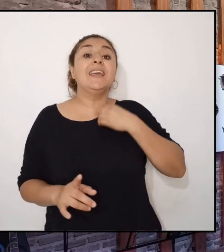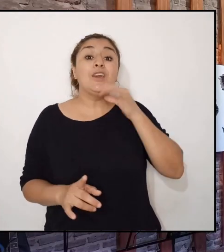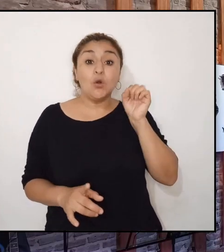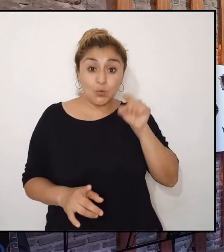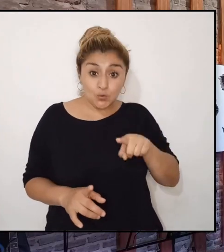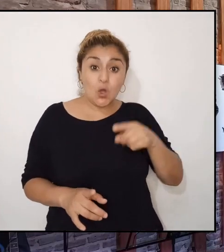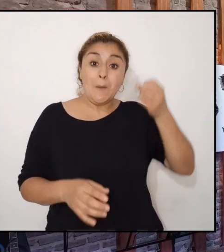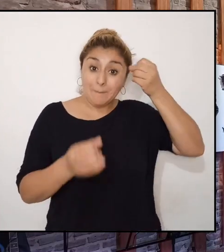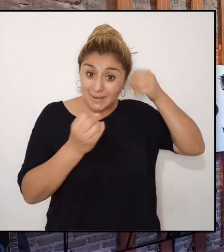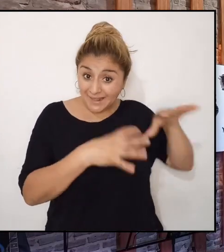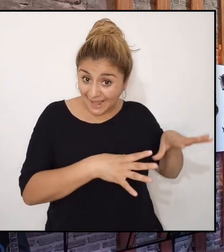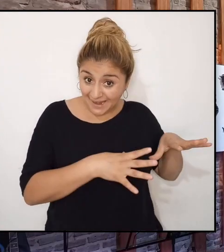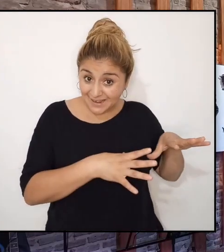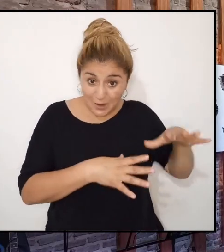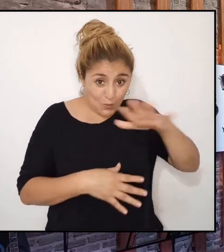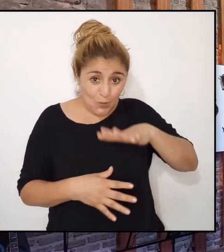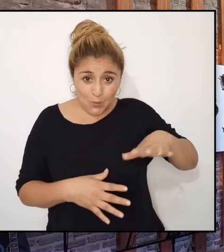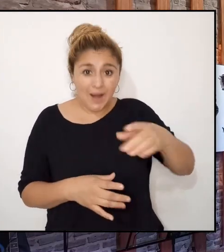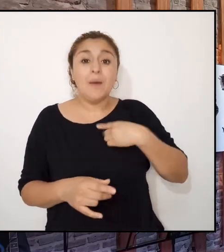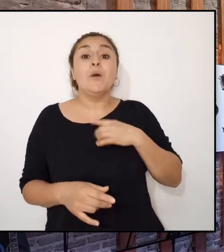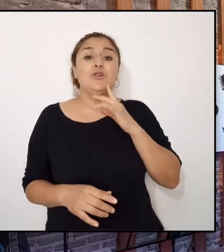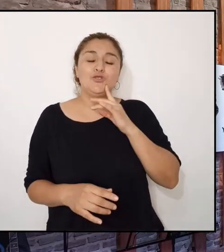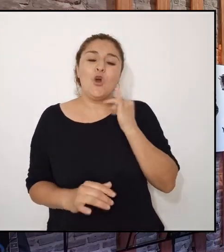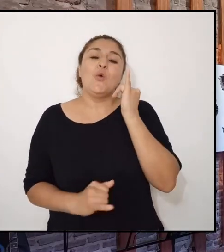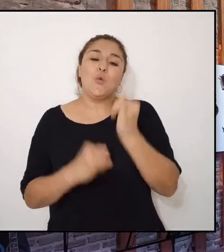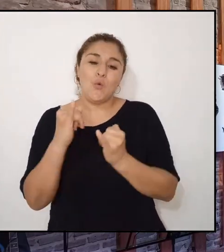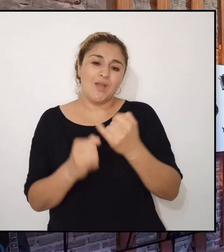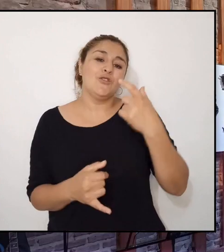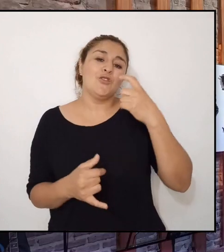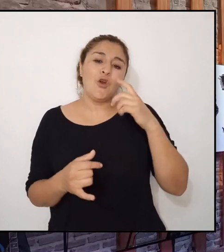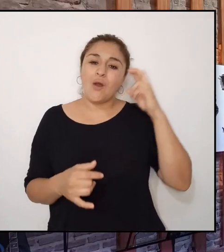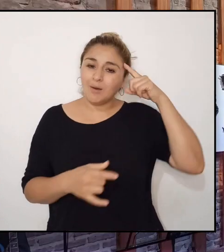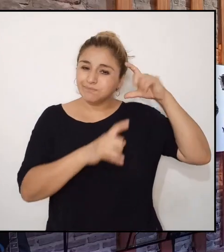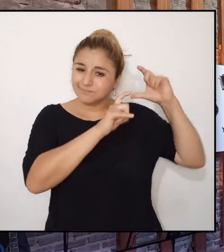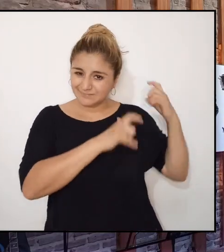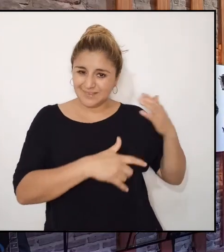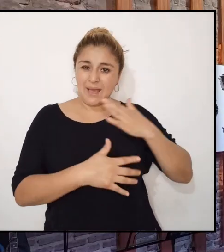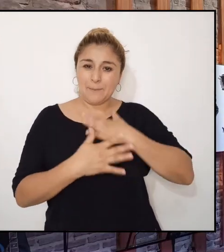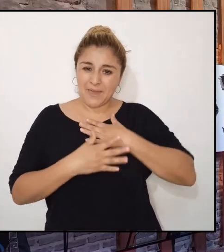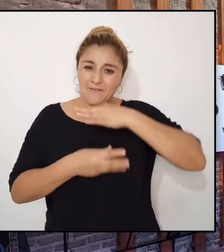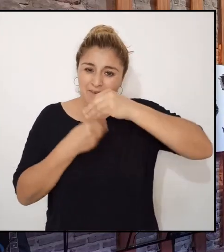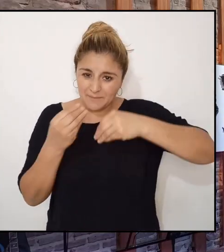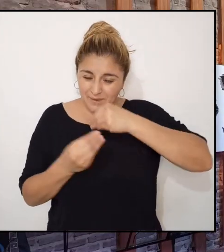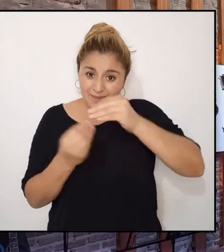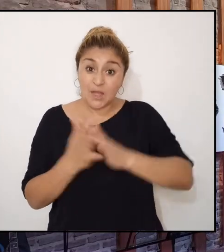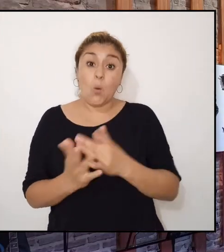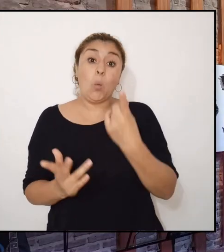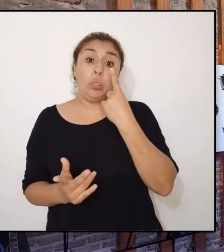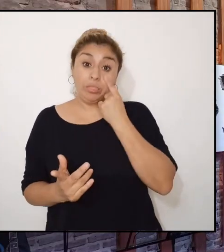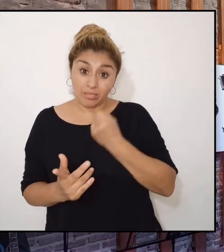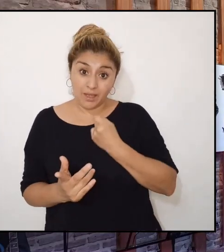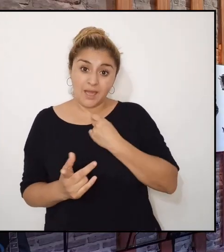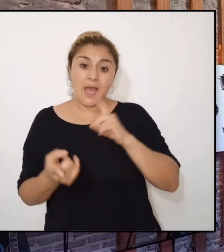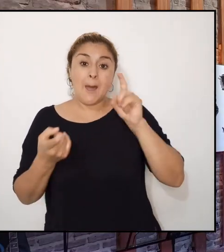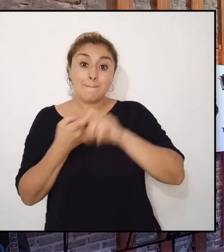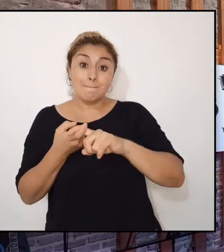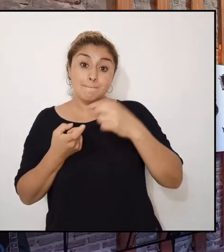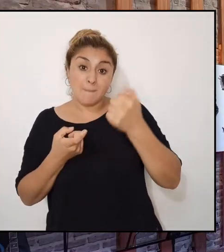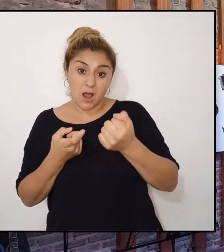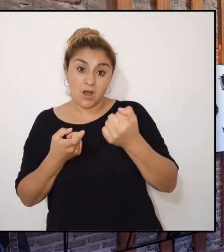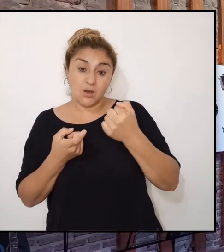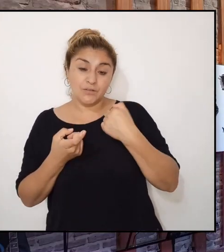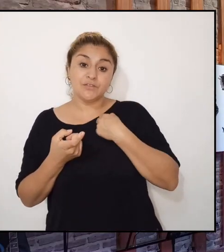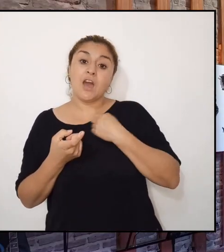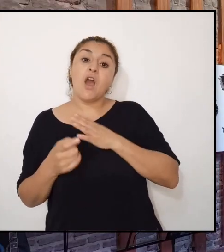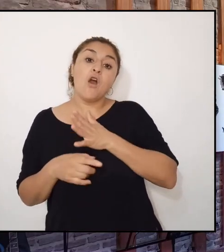así, tomando sol, anteojos de sol, no tenía. Empezaron a aplaudir las personas, porque aplauden cuando se pierde alguien,